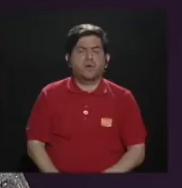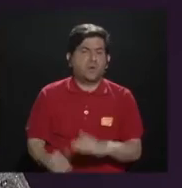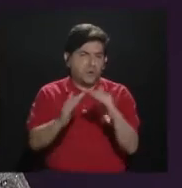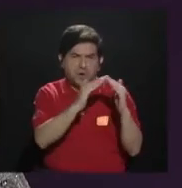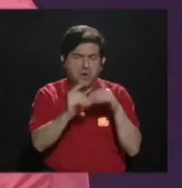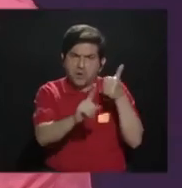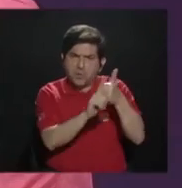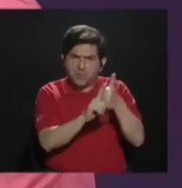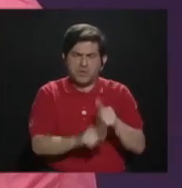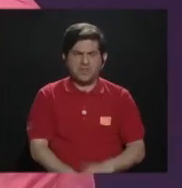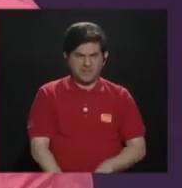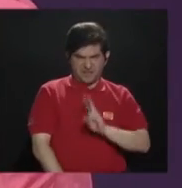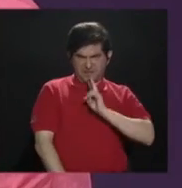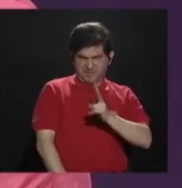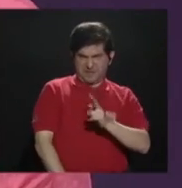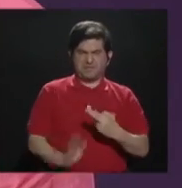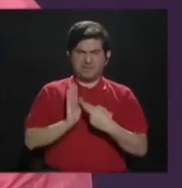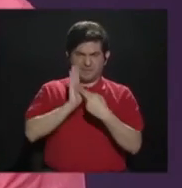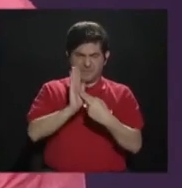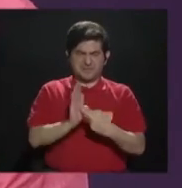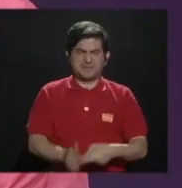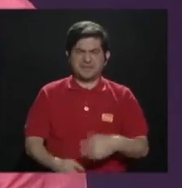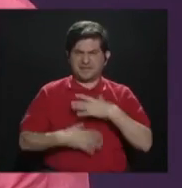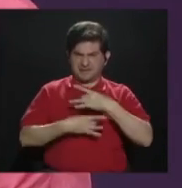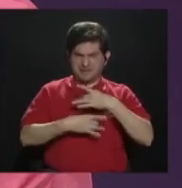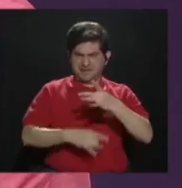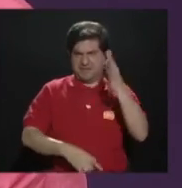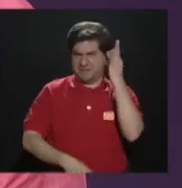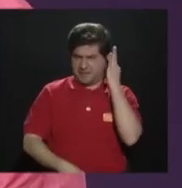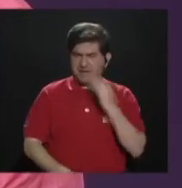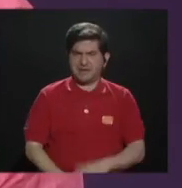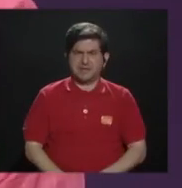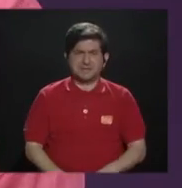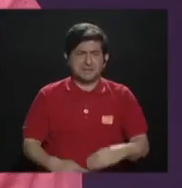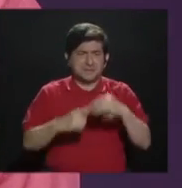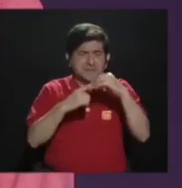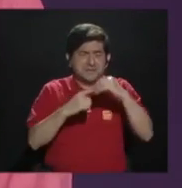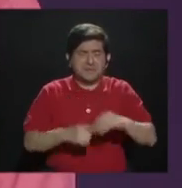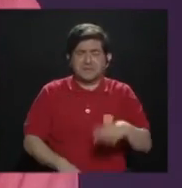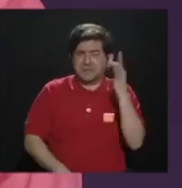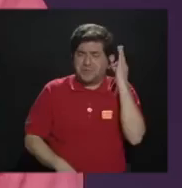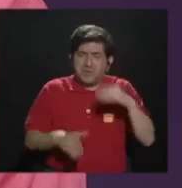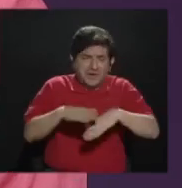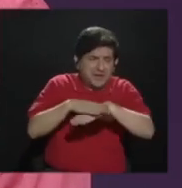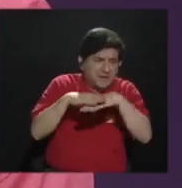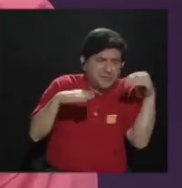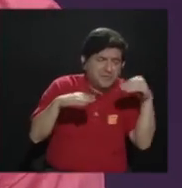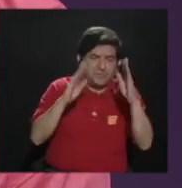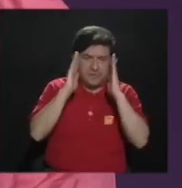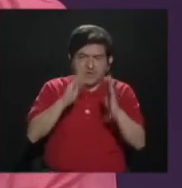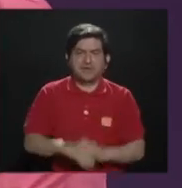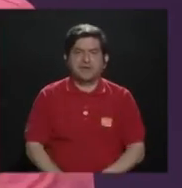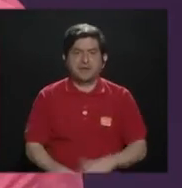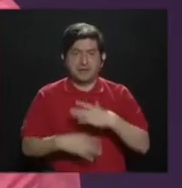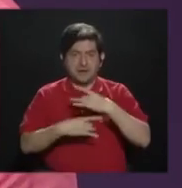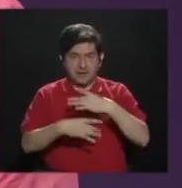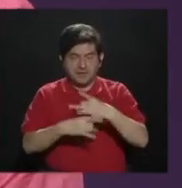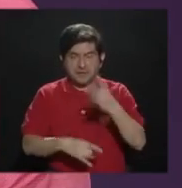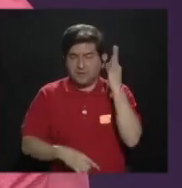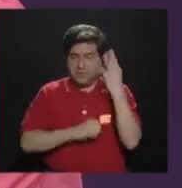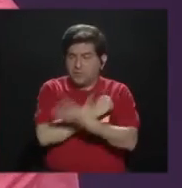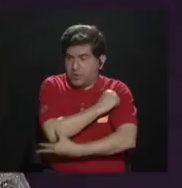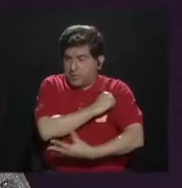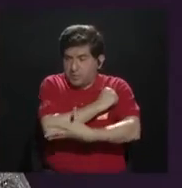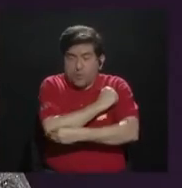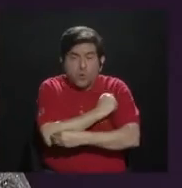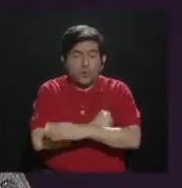comunal, si de verdad representan los intereses de las mujeres, sobre todo de las más excluidas. Es decir, por ejemplo, si representan los intereses de las mujeres más pobres,